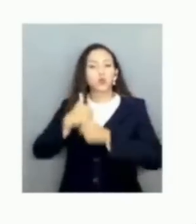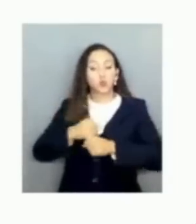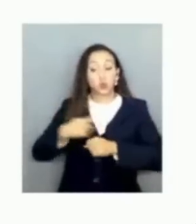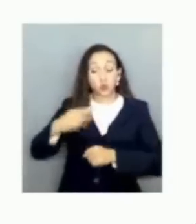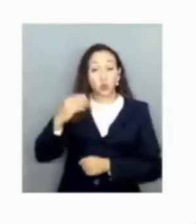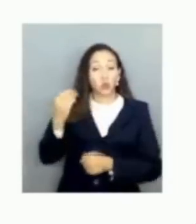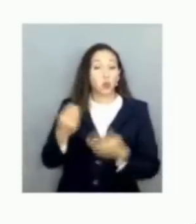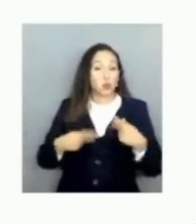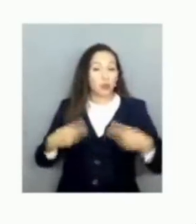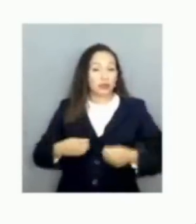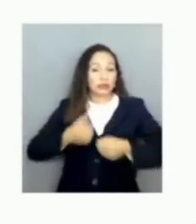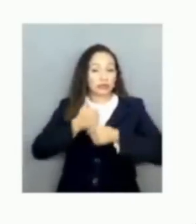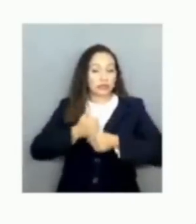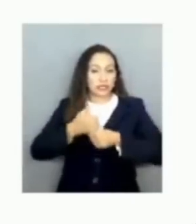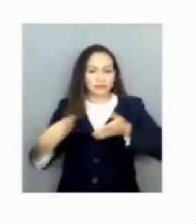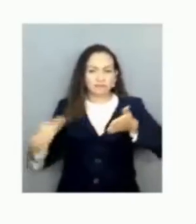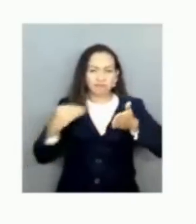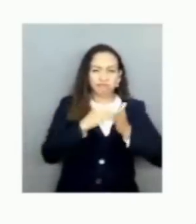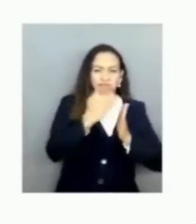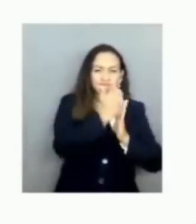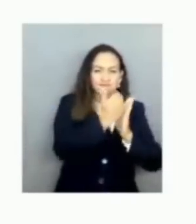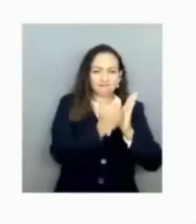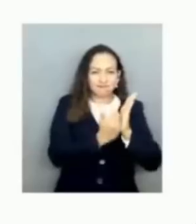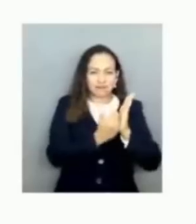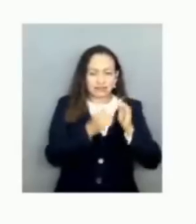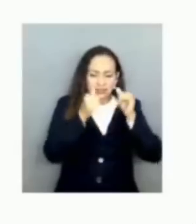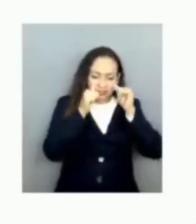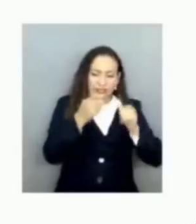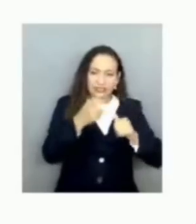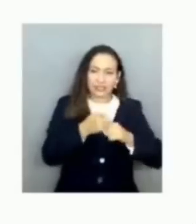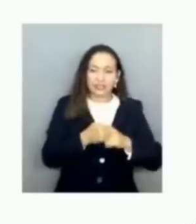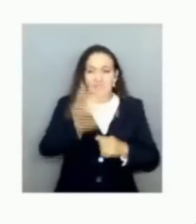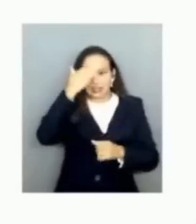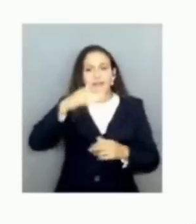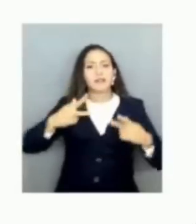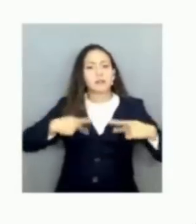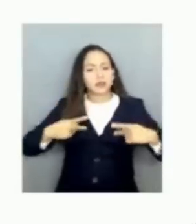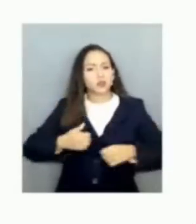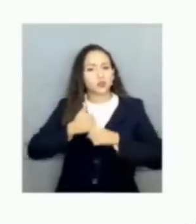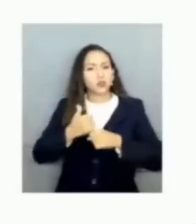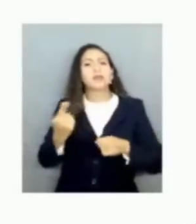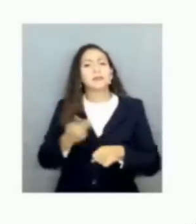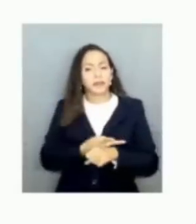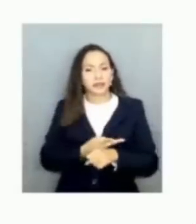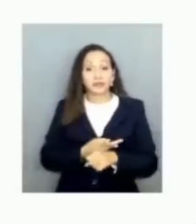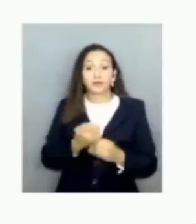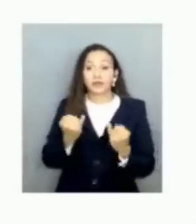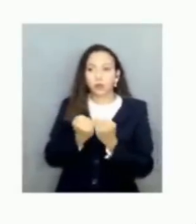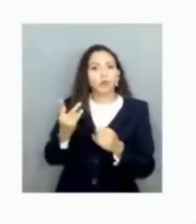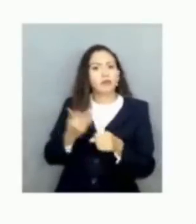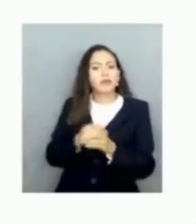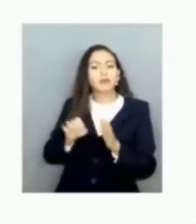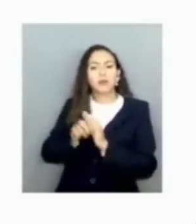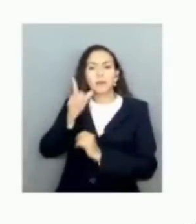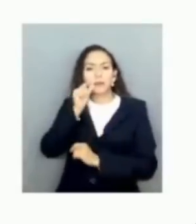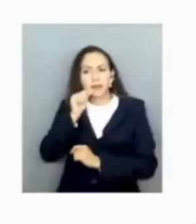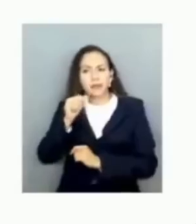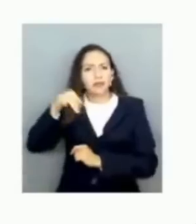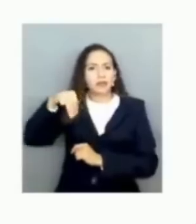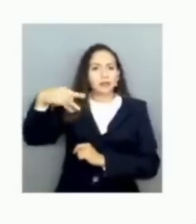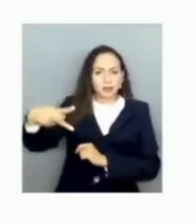el presidente le dice claramente: yo no tengo nada que ver en esto, ya entregué